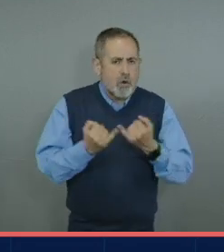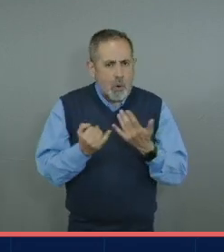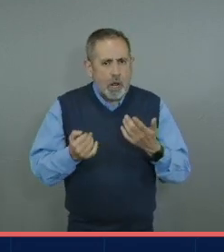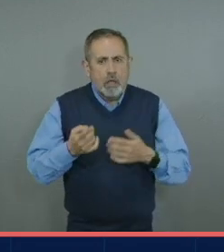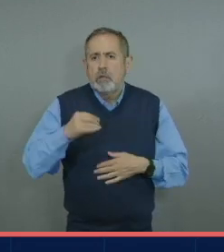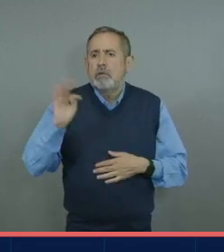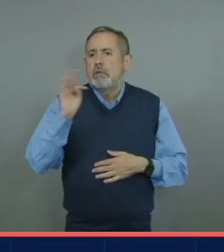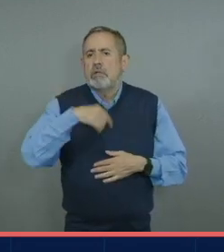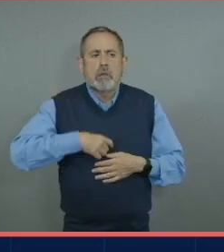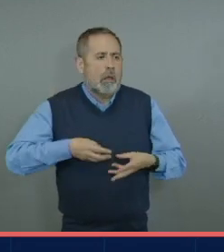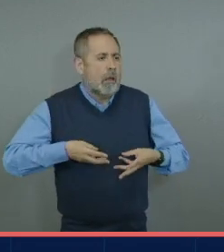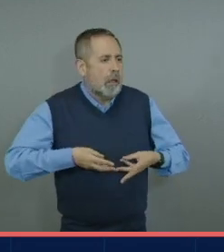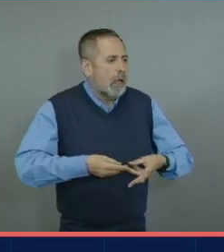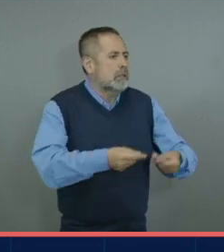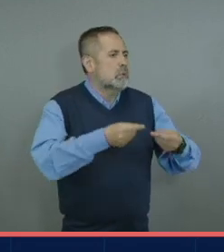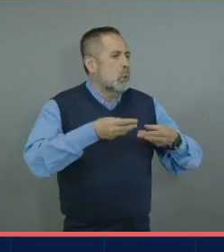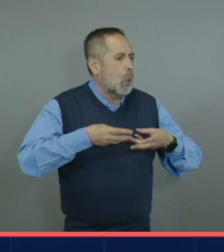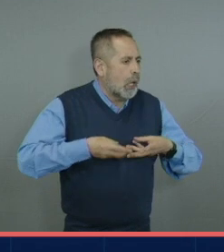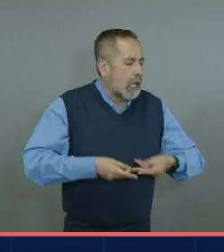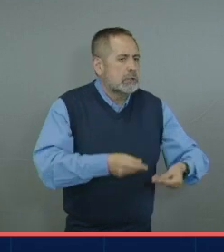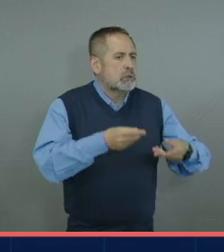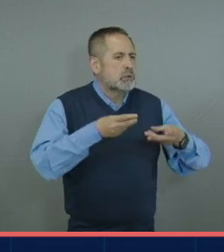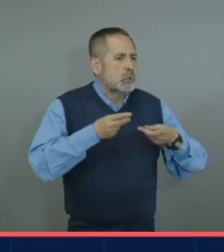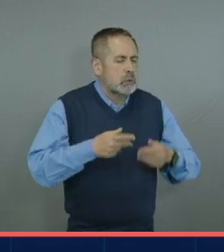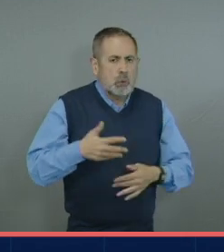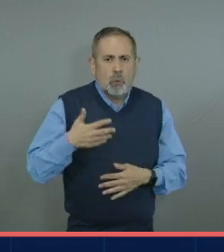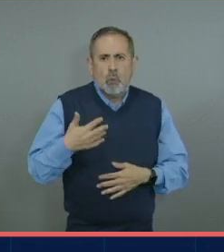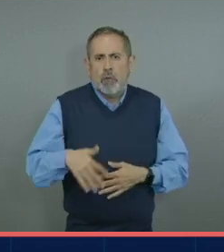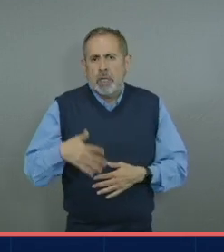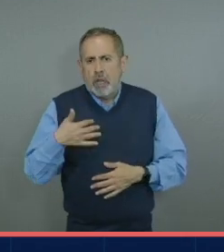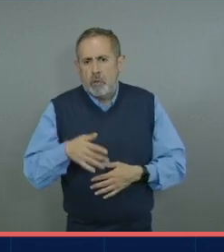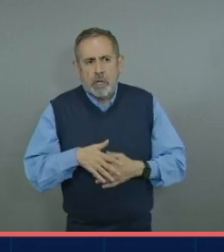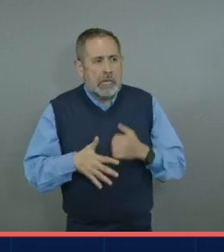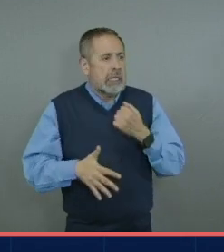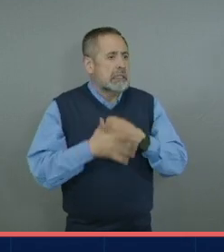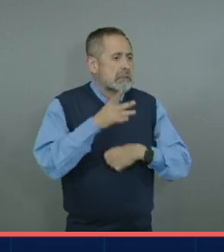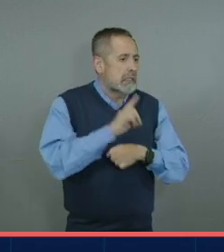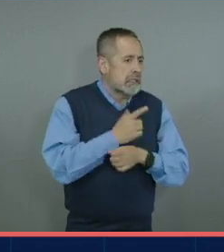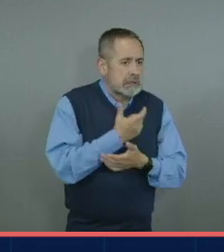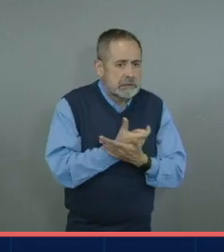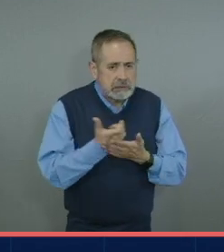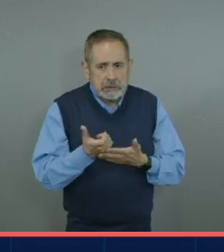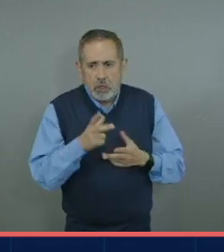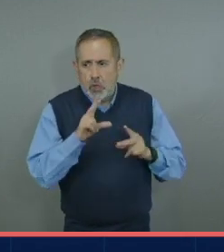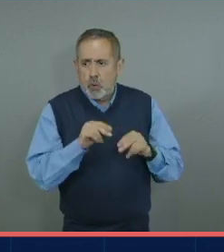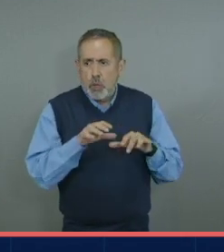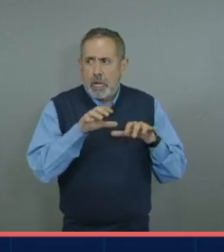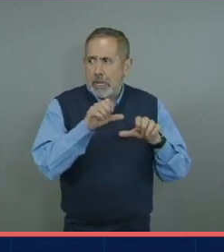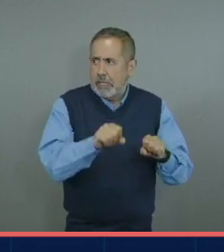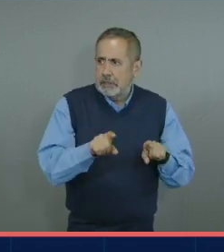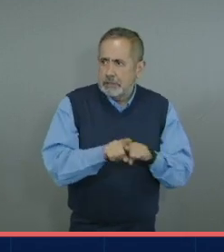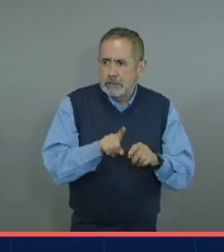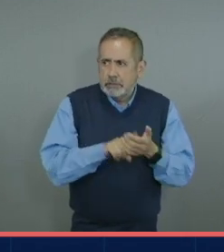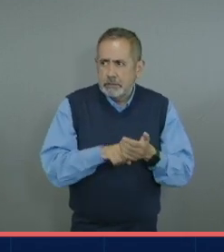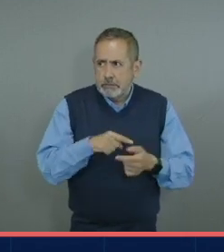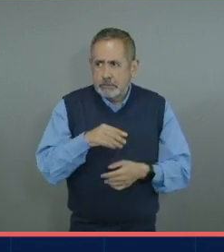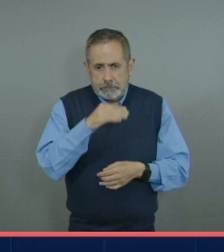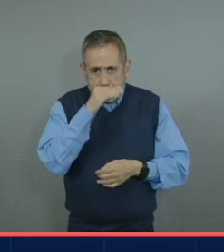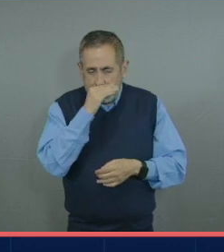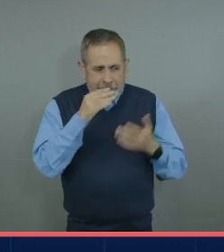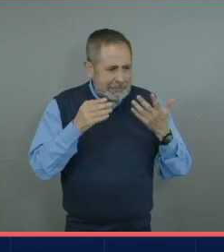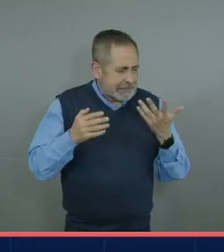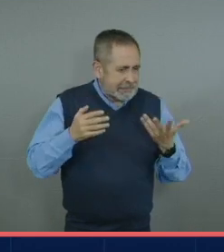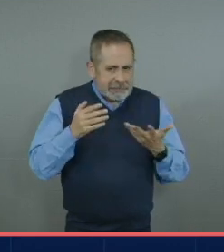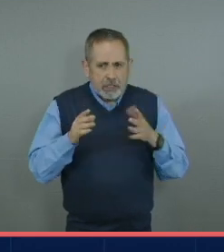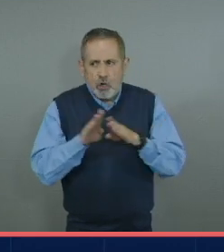más, cuando no nos está alcanzando, cuando la quincena ya no rinde, cuando escuchamos a papá o a